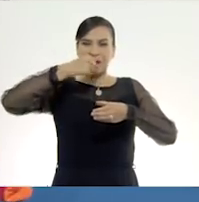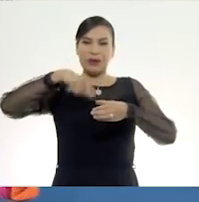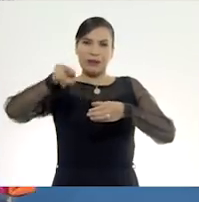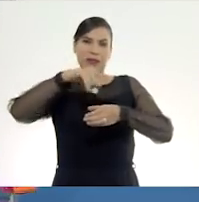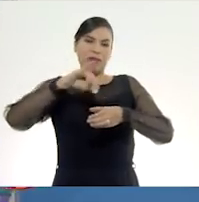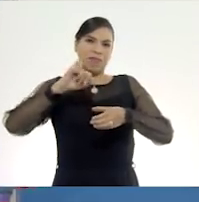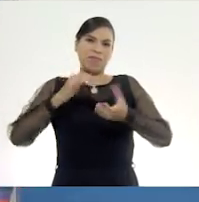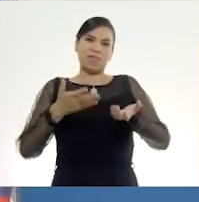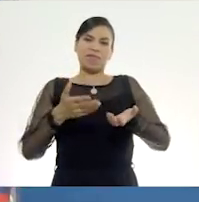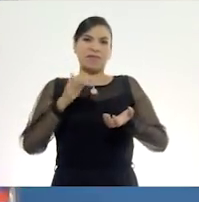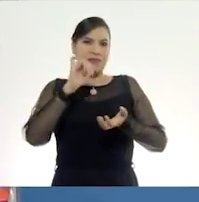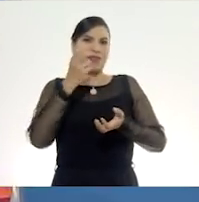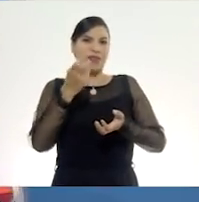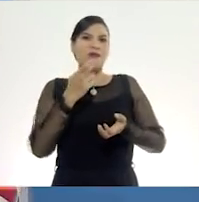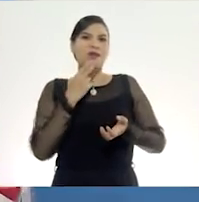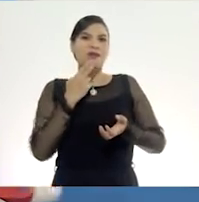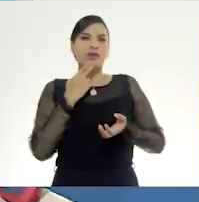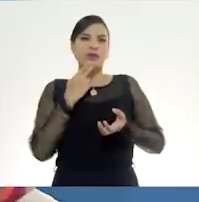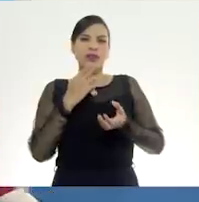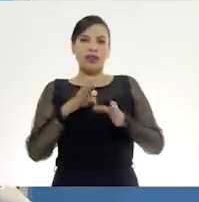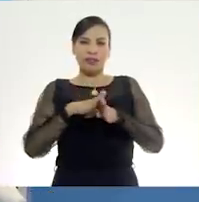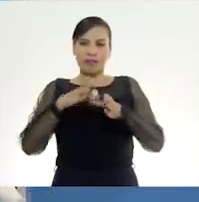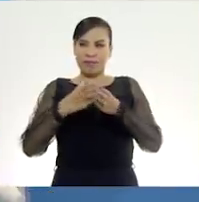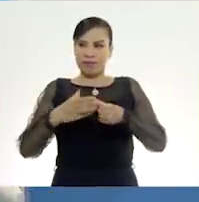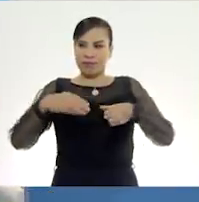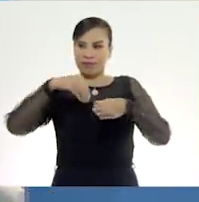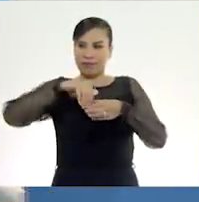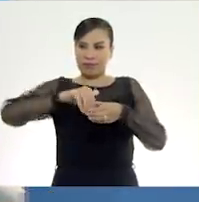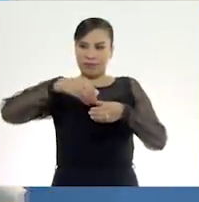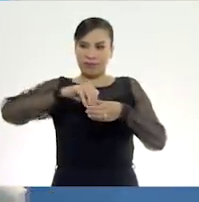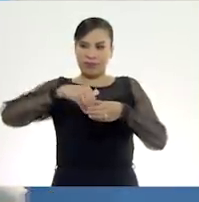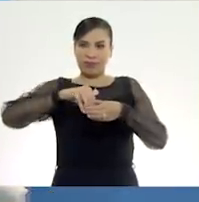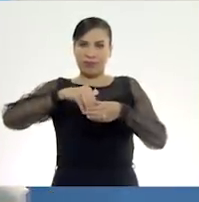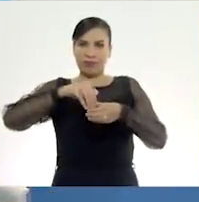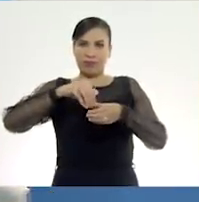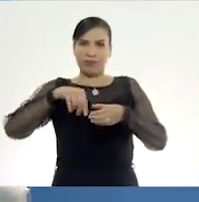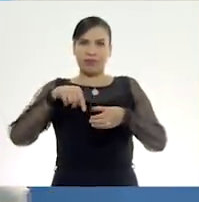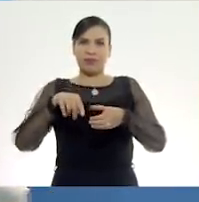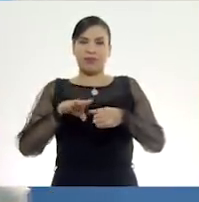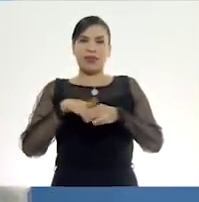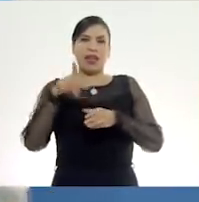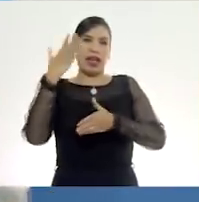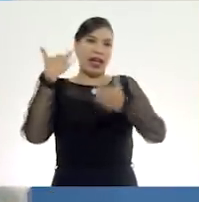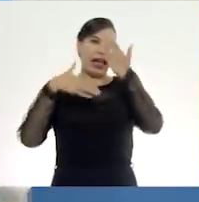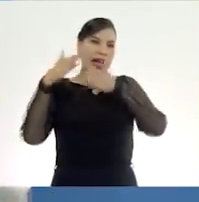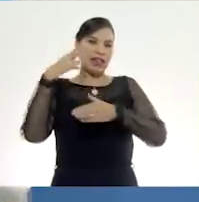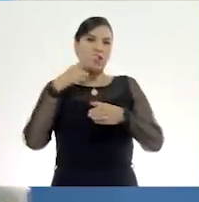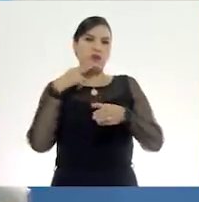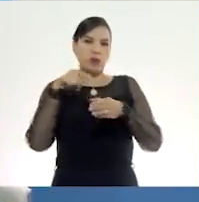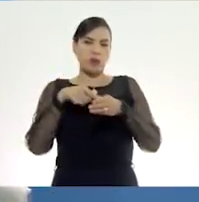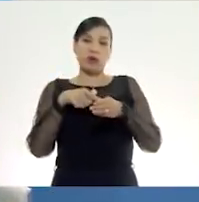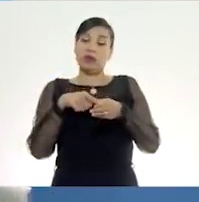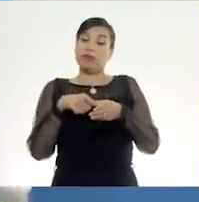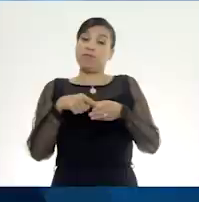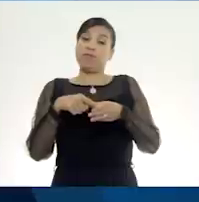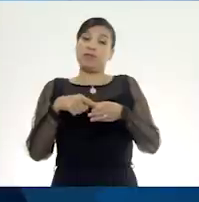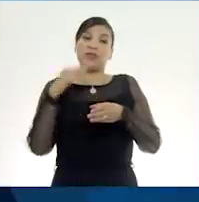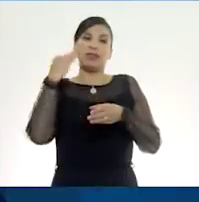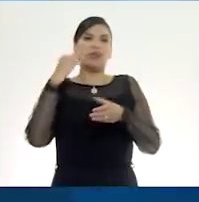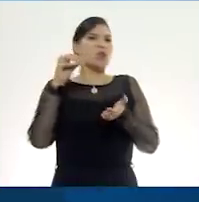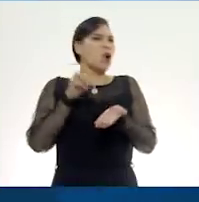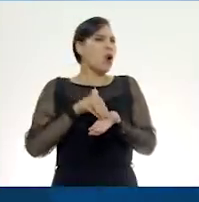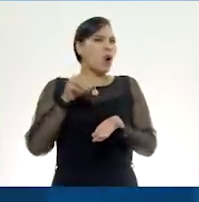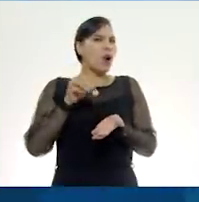Y estos utensilios, vamos a decir, lo que estaban desde aquella época y desde antes que venían, pues se